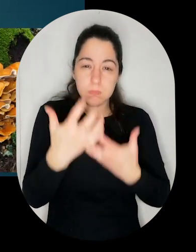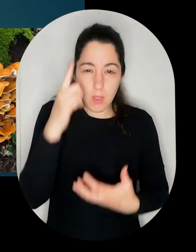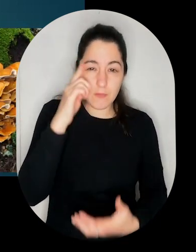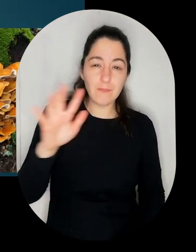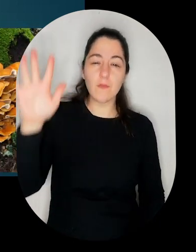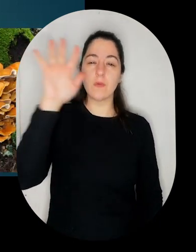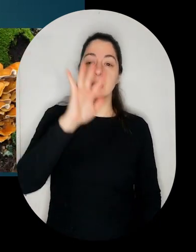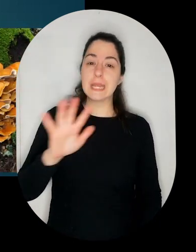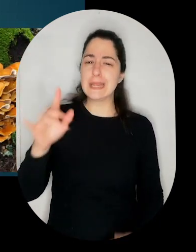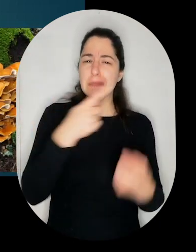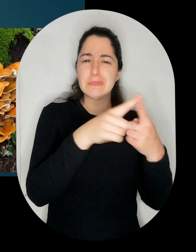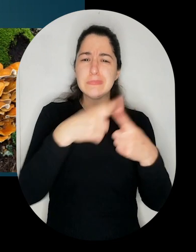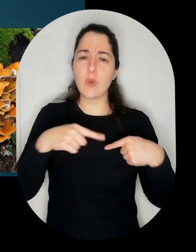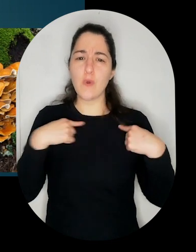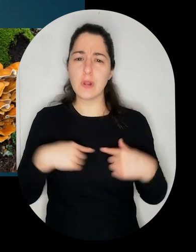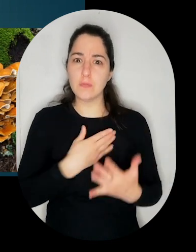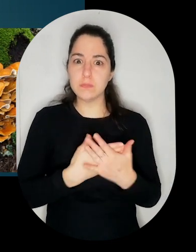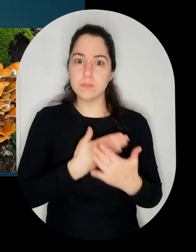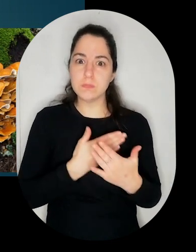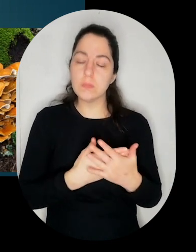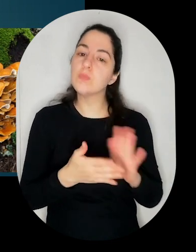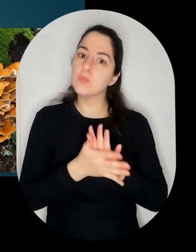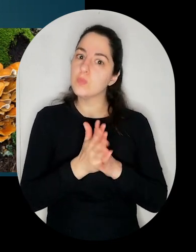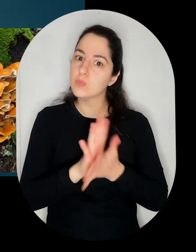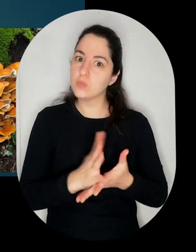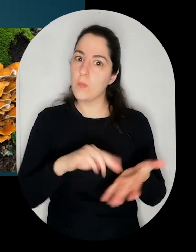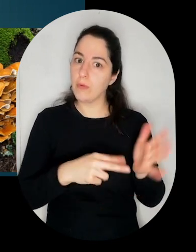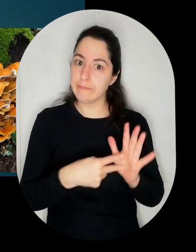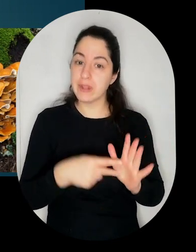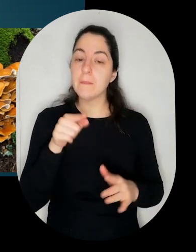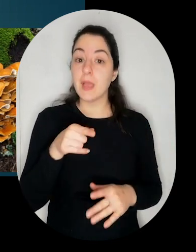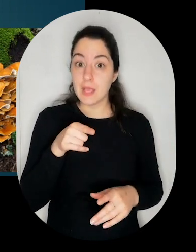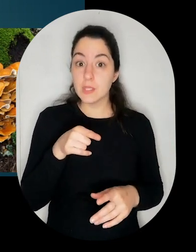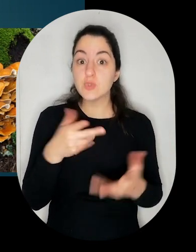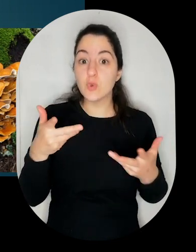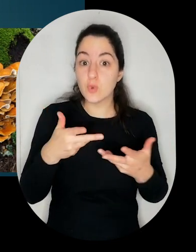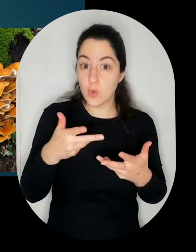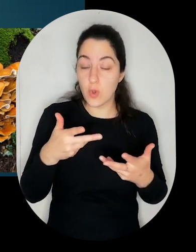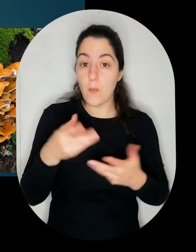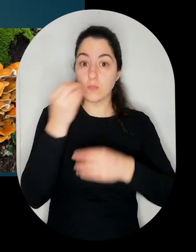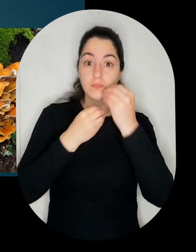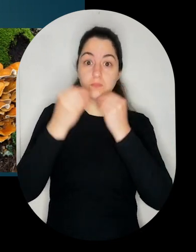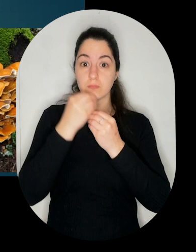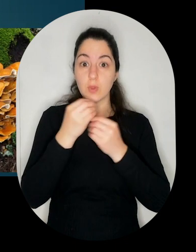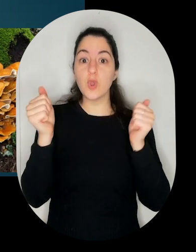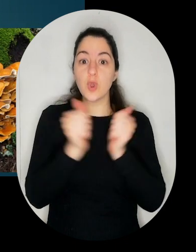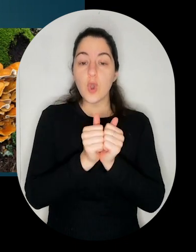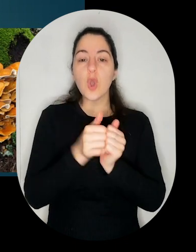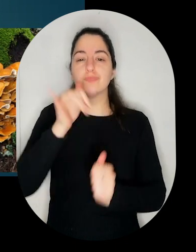mareo, vómitos, náuseas, diarrea, compromiso cardíaco, incluso en forma temporal. Esto solo si se consume alcohol en